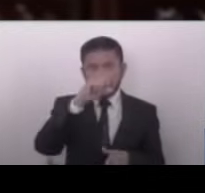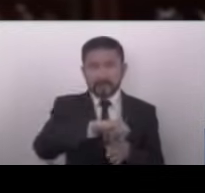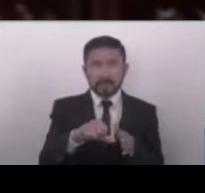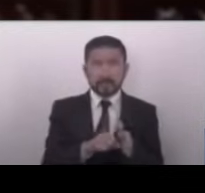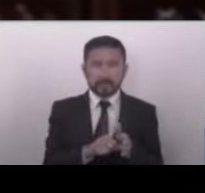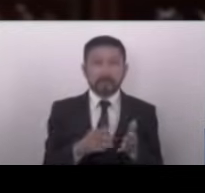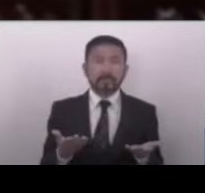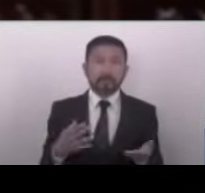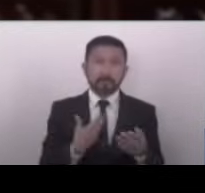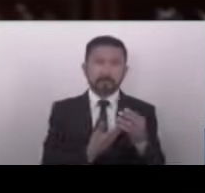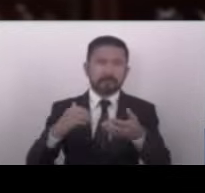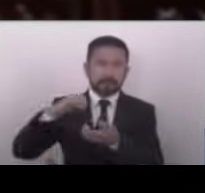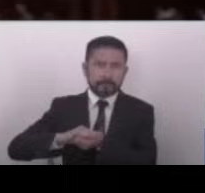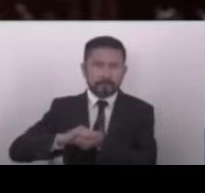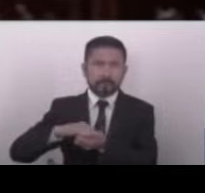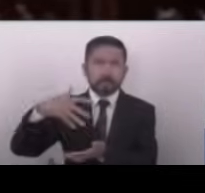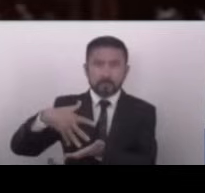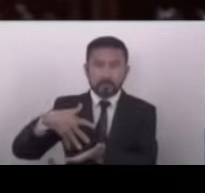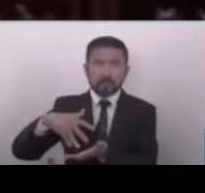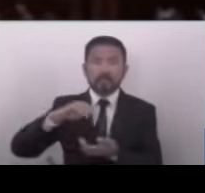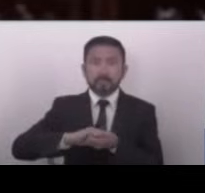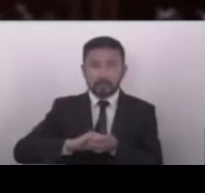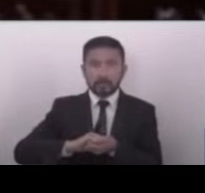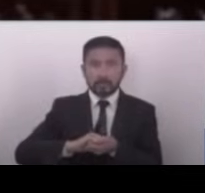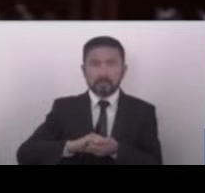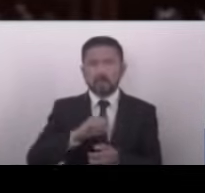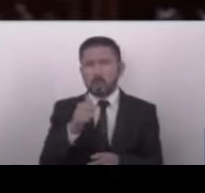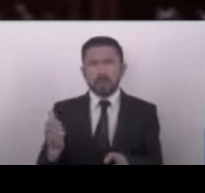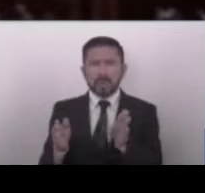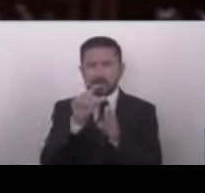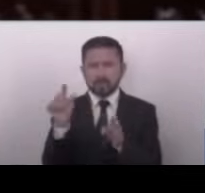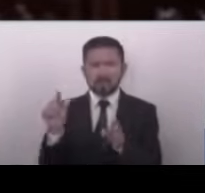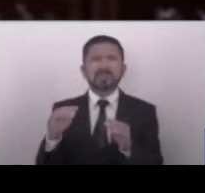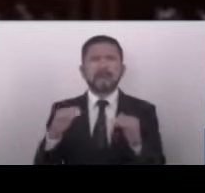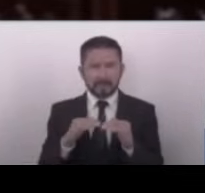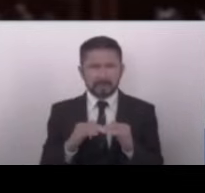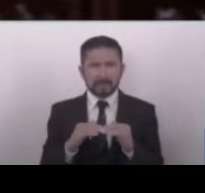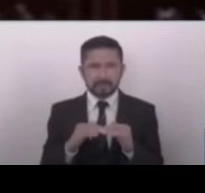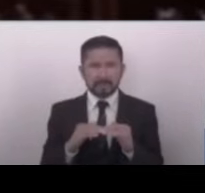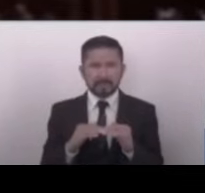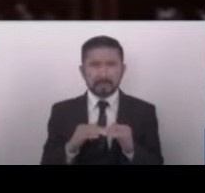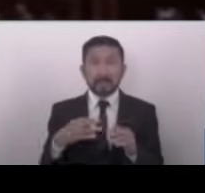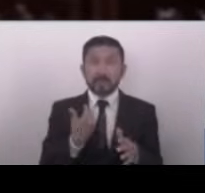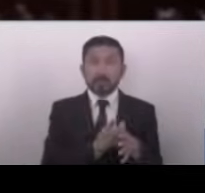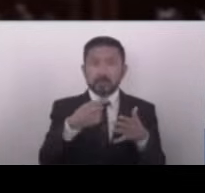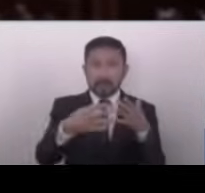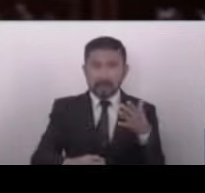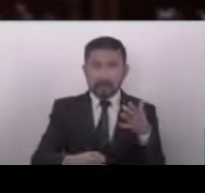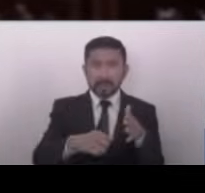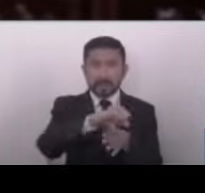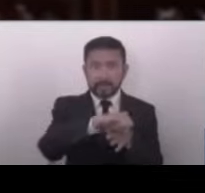es que nosotros trabajamos de la mano con nuestra gente no solamente de la mano con otras instituciones y es por eso es que nuestra legislación